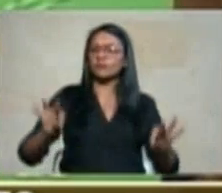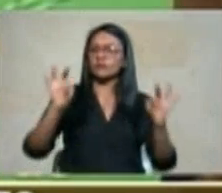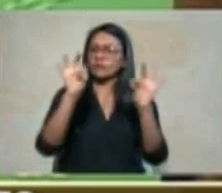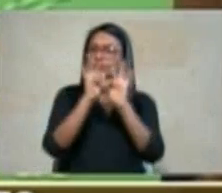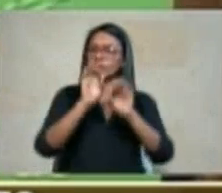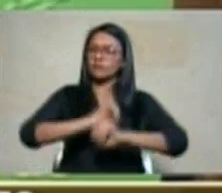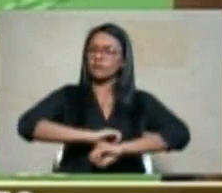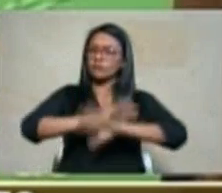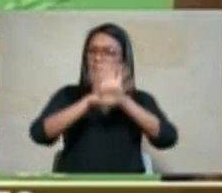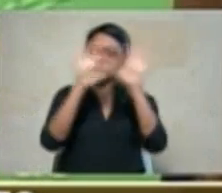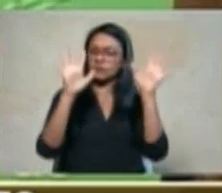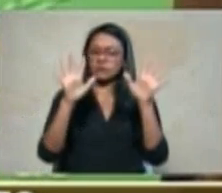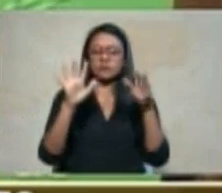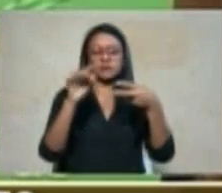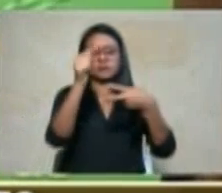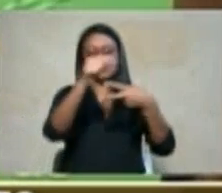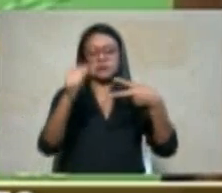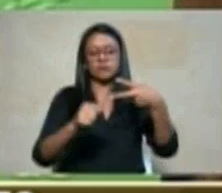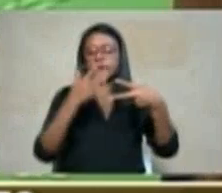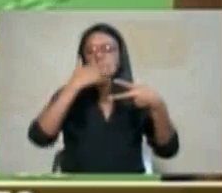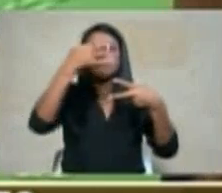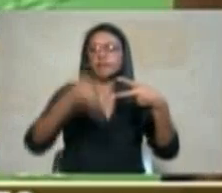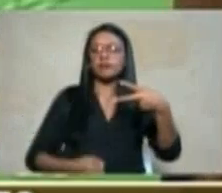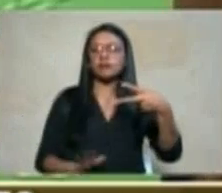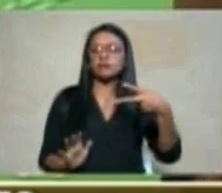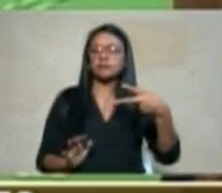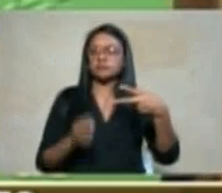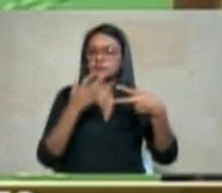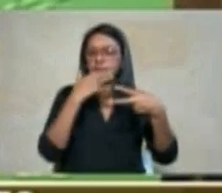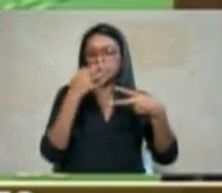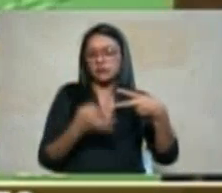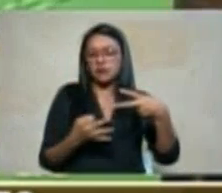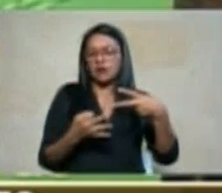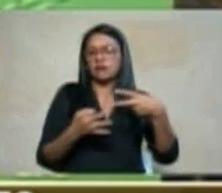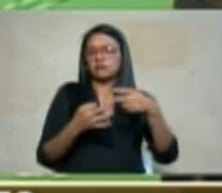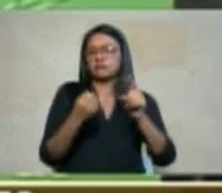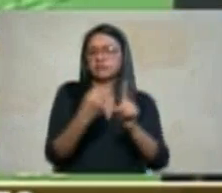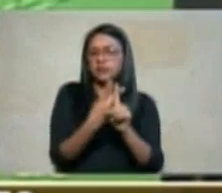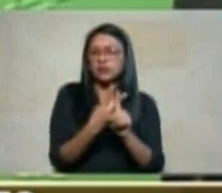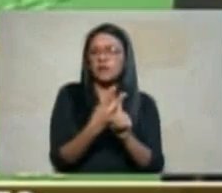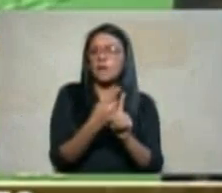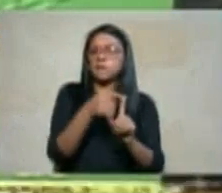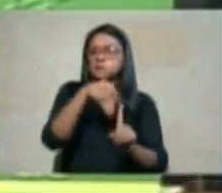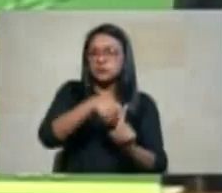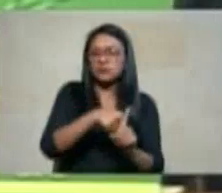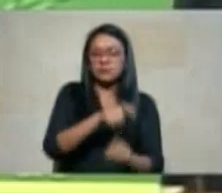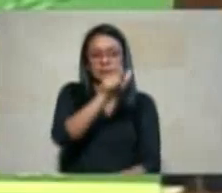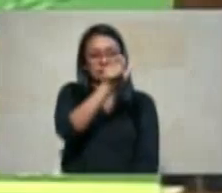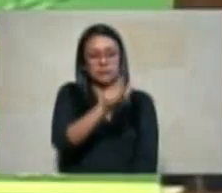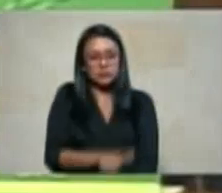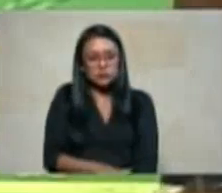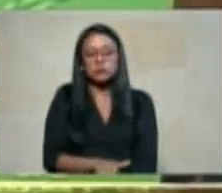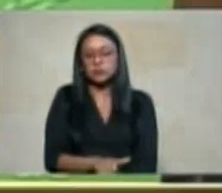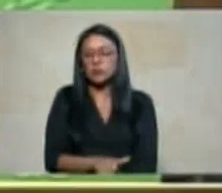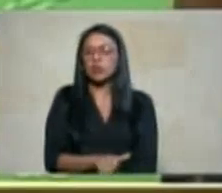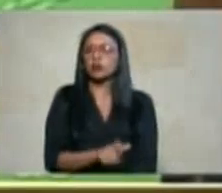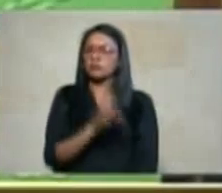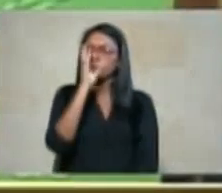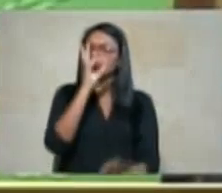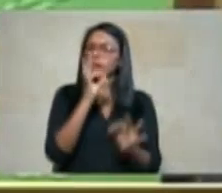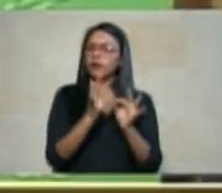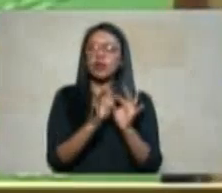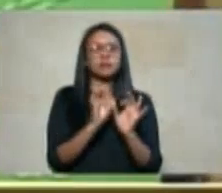que pues hay dos caras de, digamos, de las verdades. Ella mostró unas verdades sin duda de víctimas, de personas que pueden ser tenedores de buena